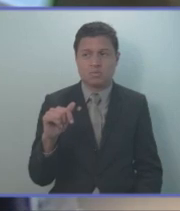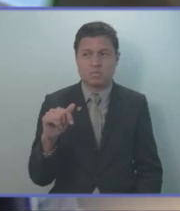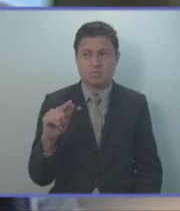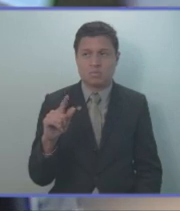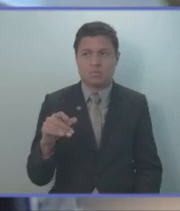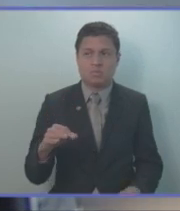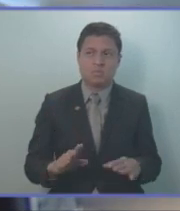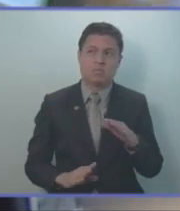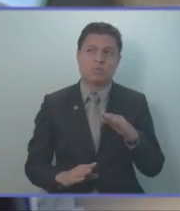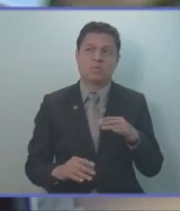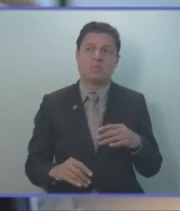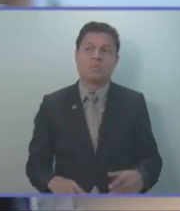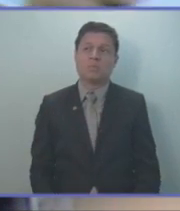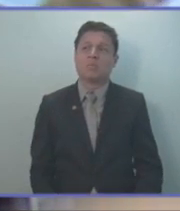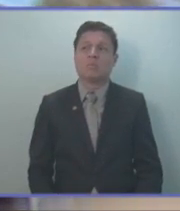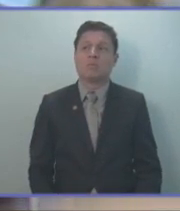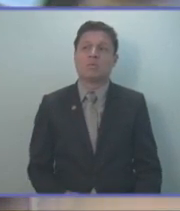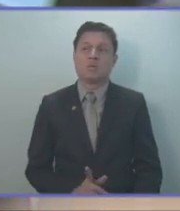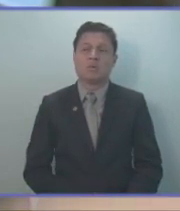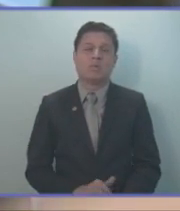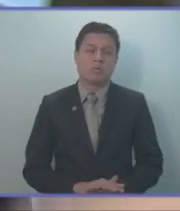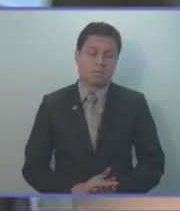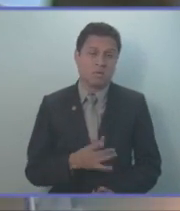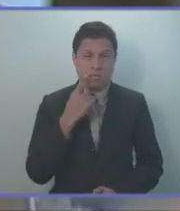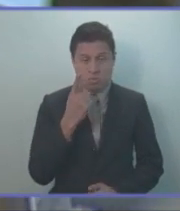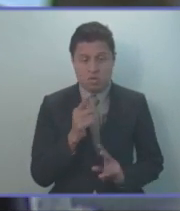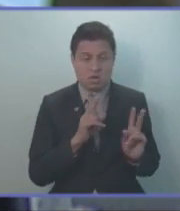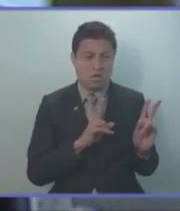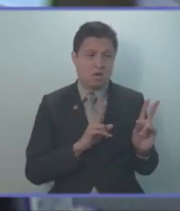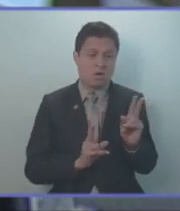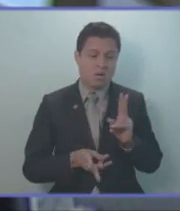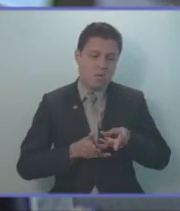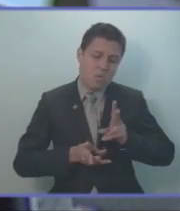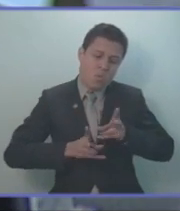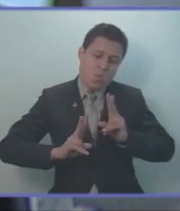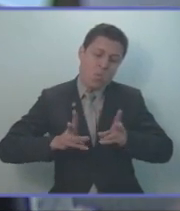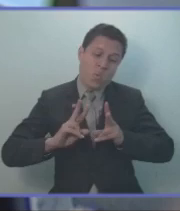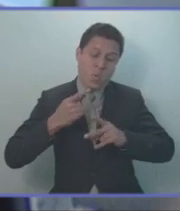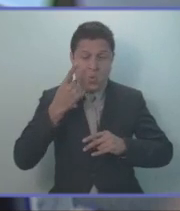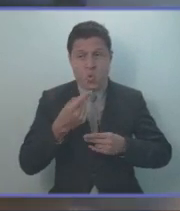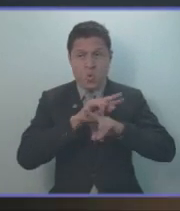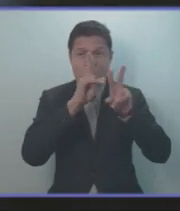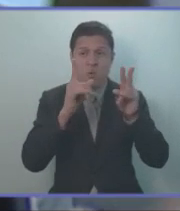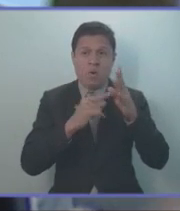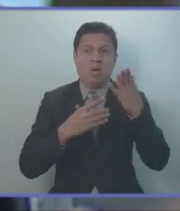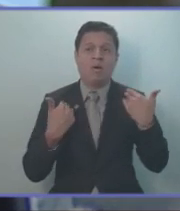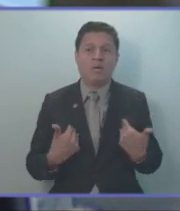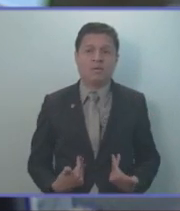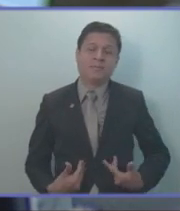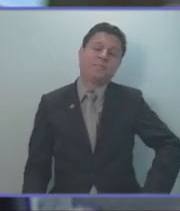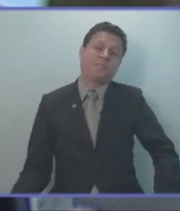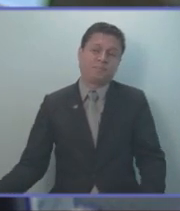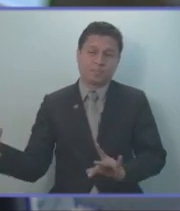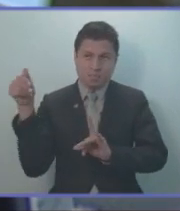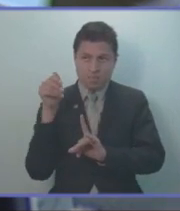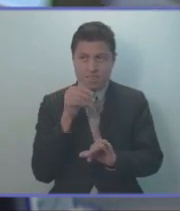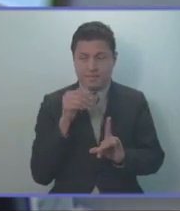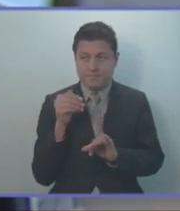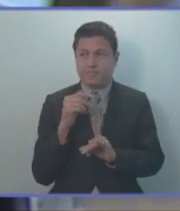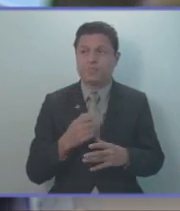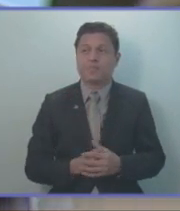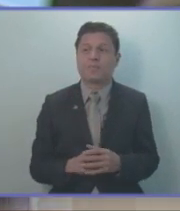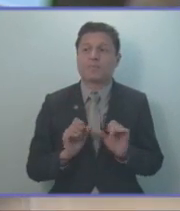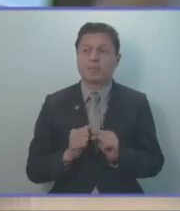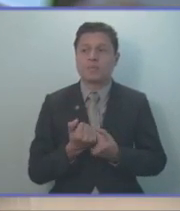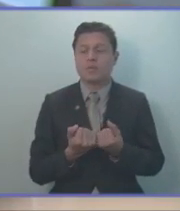cesar el fuego, buscar el diálogo de paz y los derechos humanos sean los principios bajo los